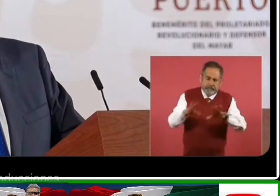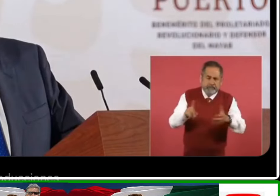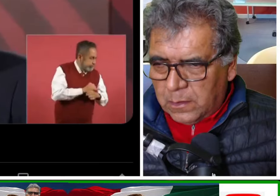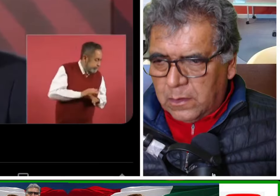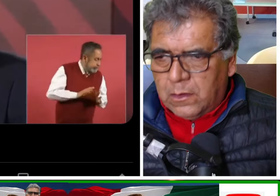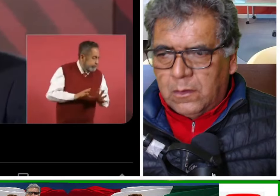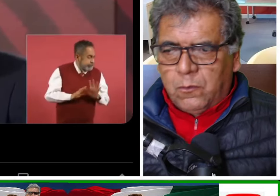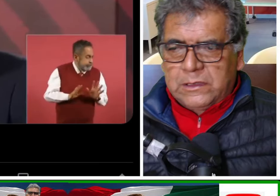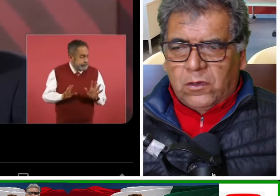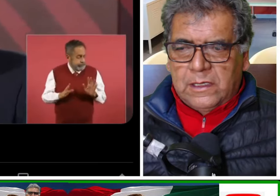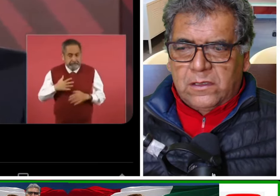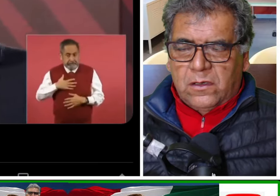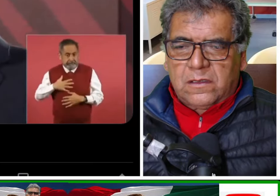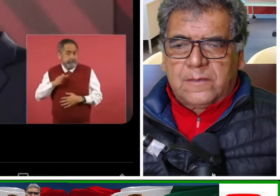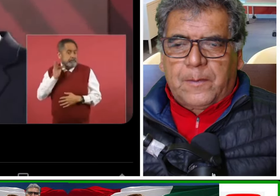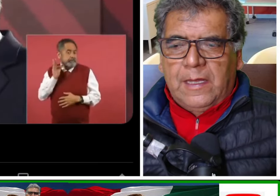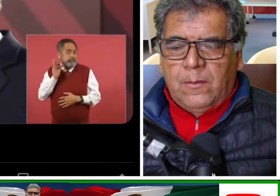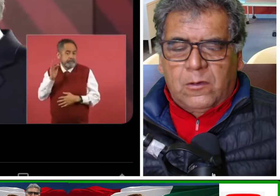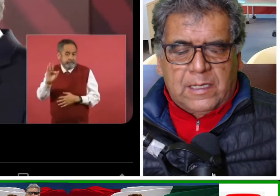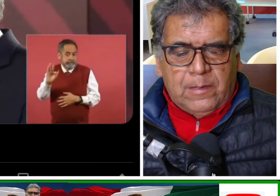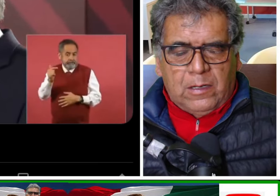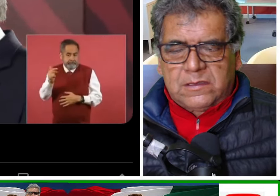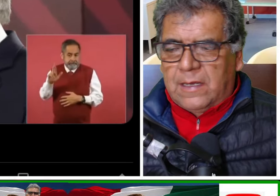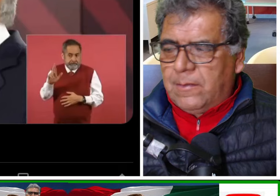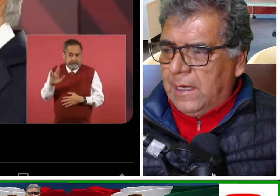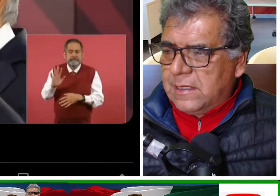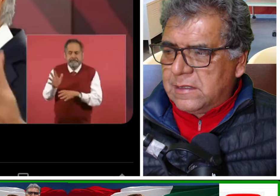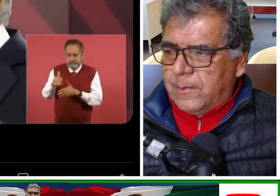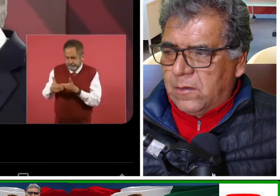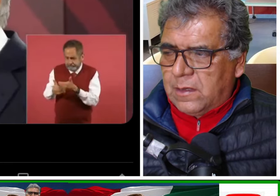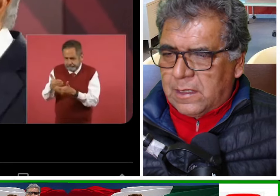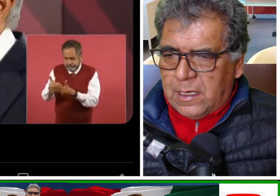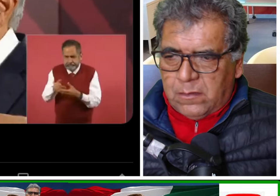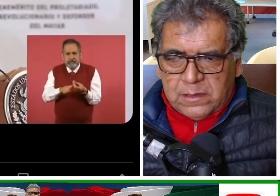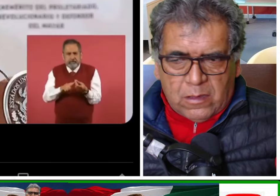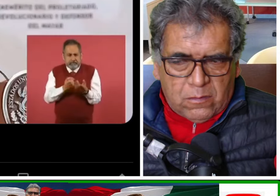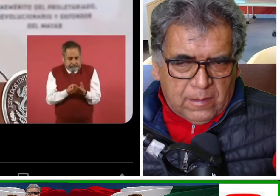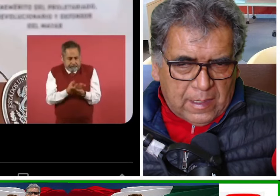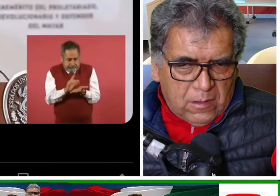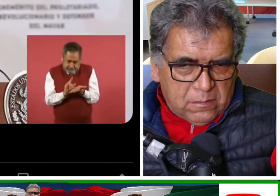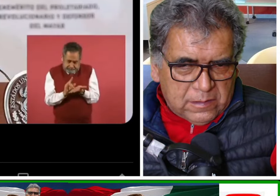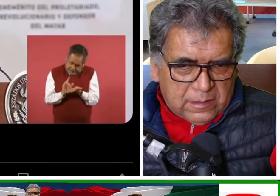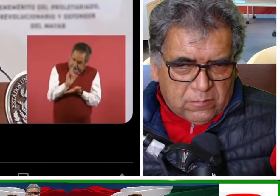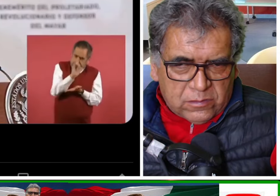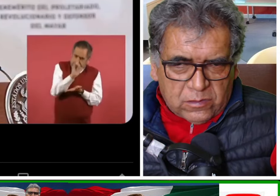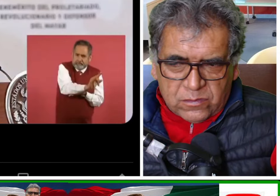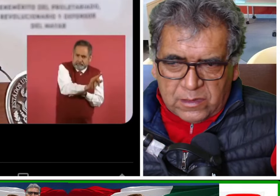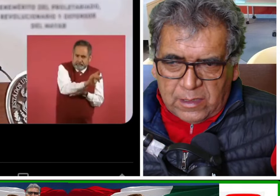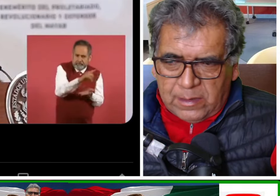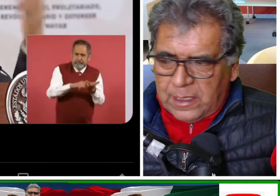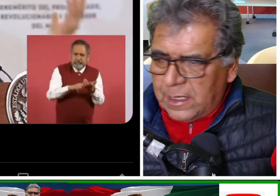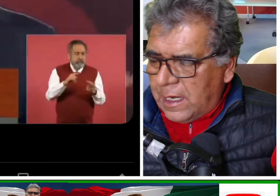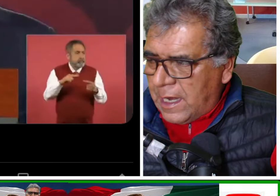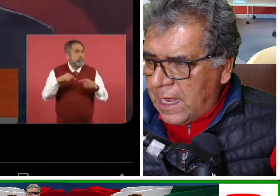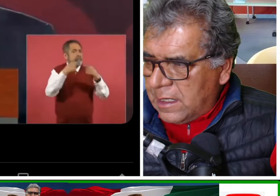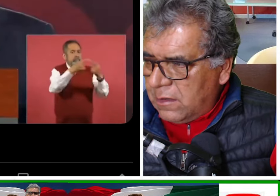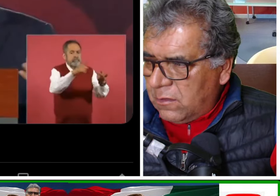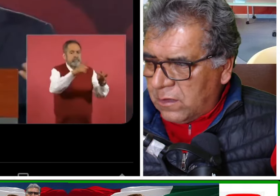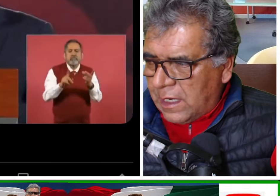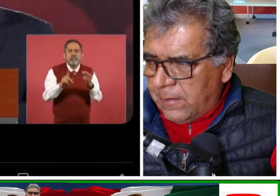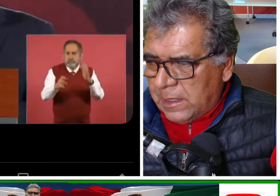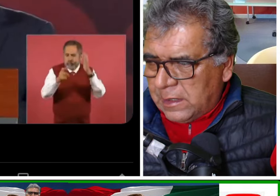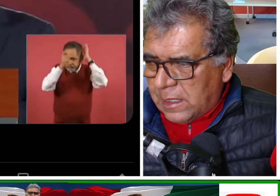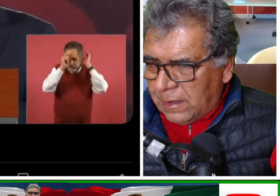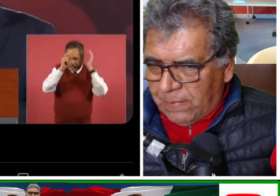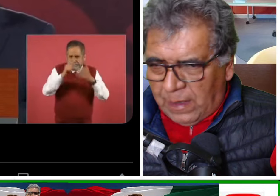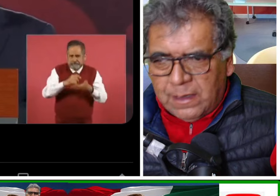información. Pues con esto nos despedimos, amigos y amigas. Espero que te haya gustado el video. Si te gustó, suscríbete al canal o